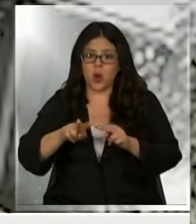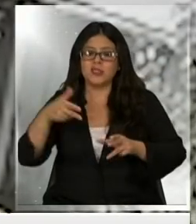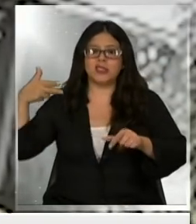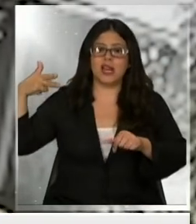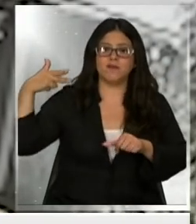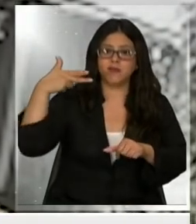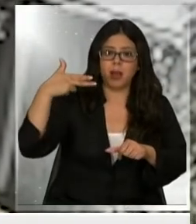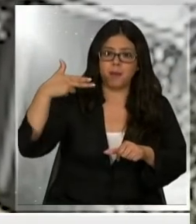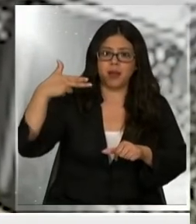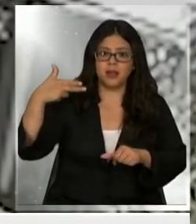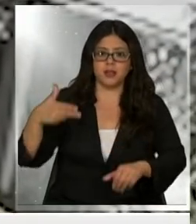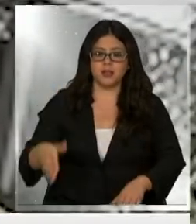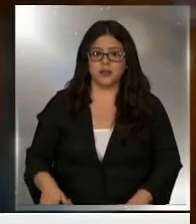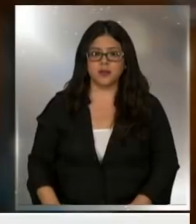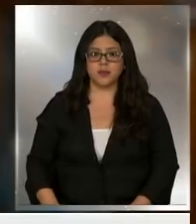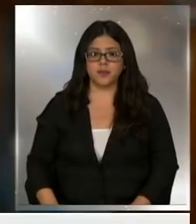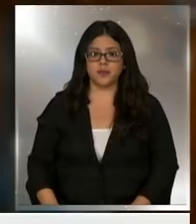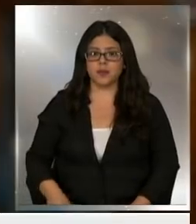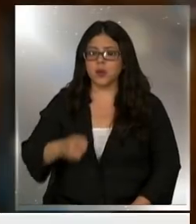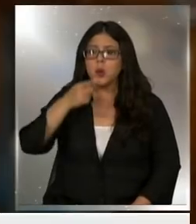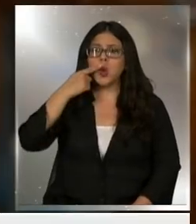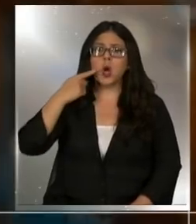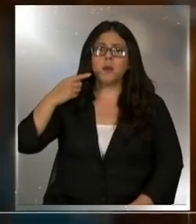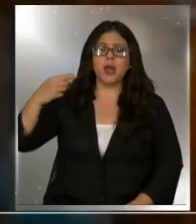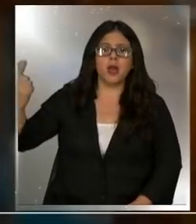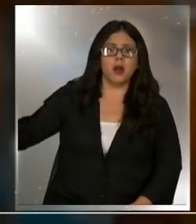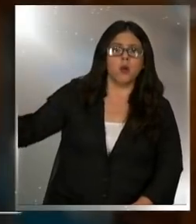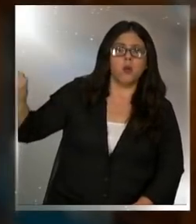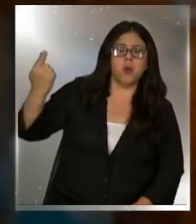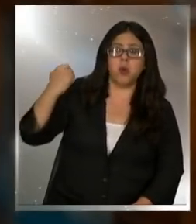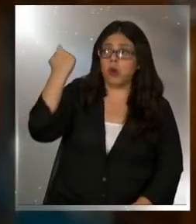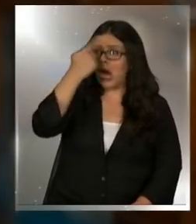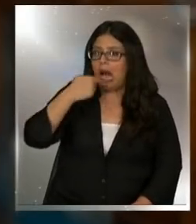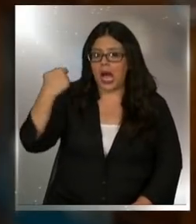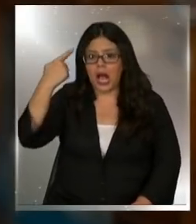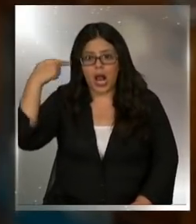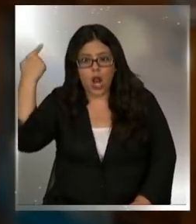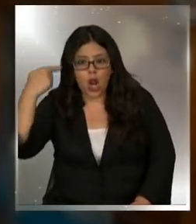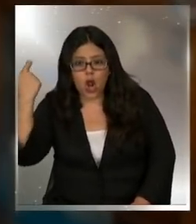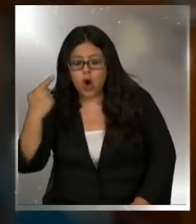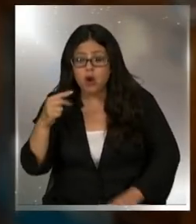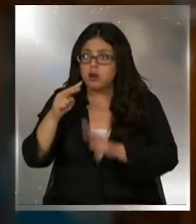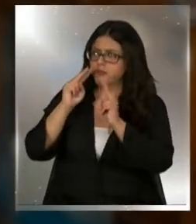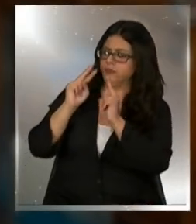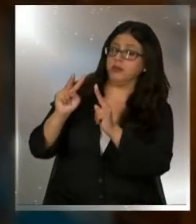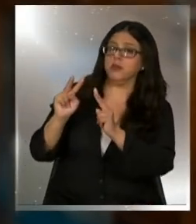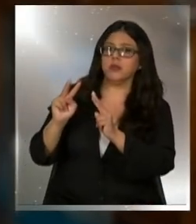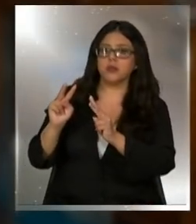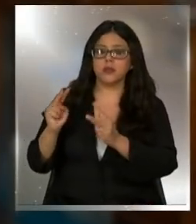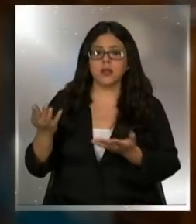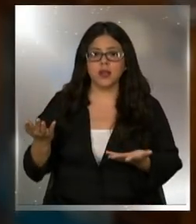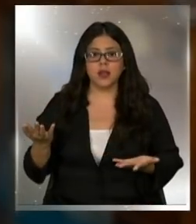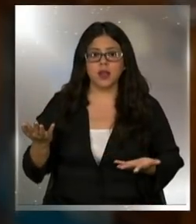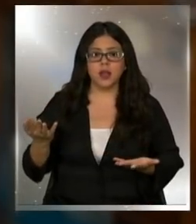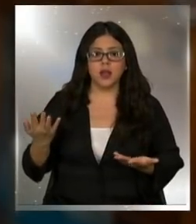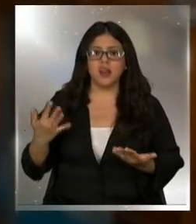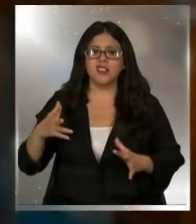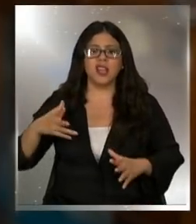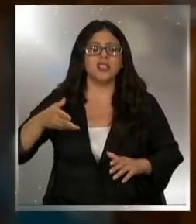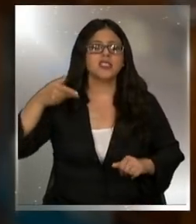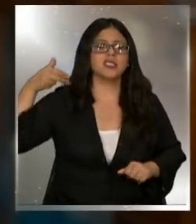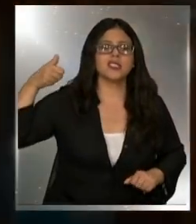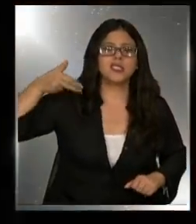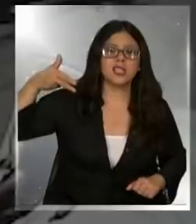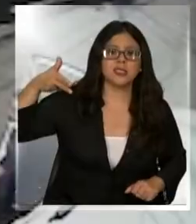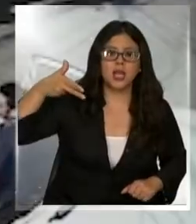de muerte. Llega un tipo corriendo, desorbitado, con una cara de loco, irreconocible, y exigiéndome las llaves para